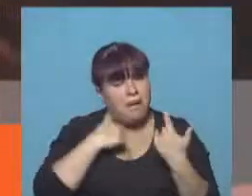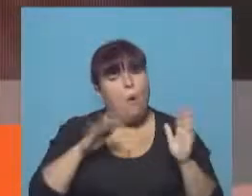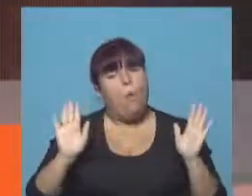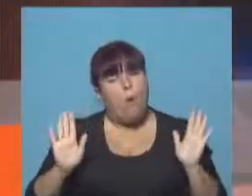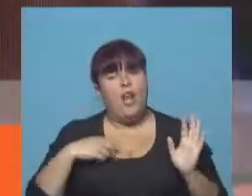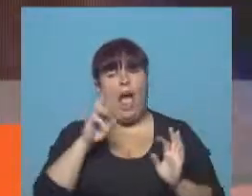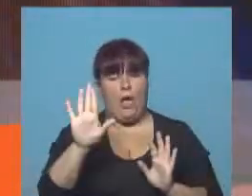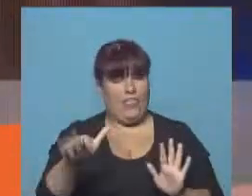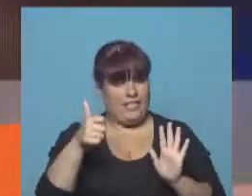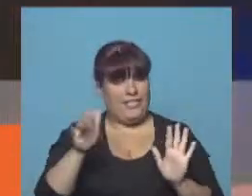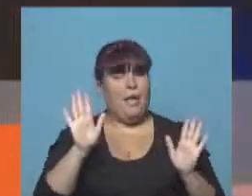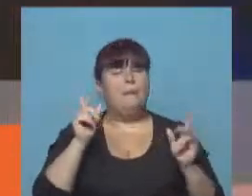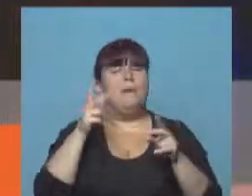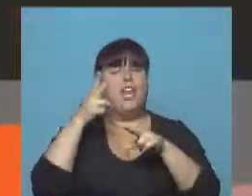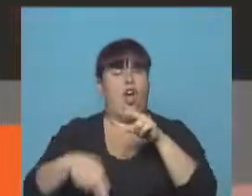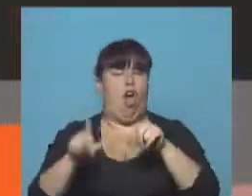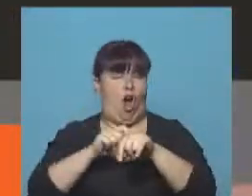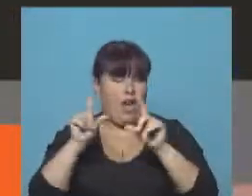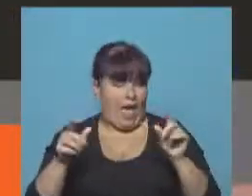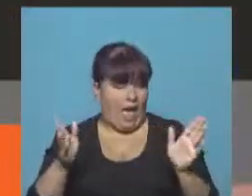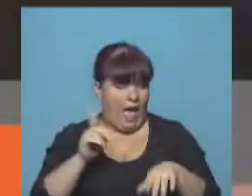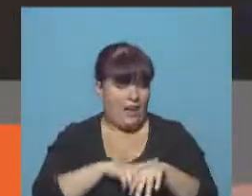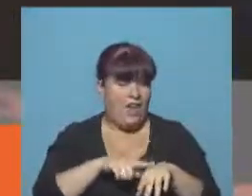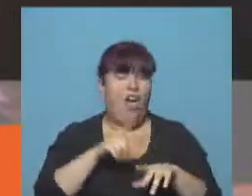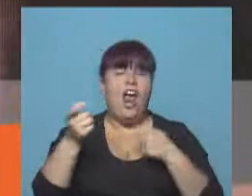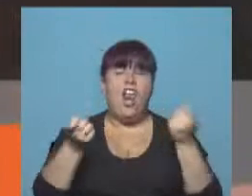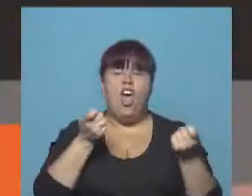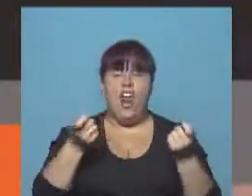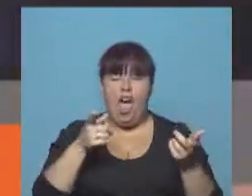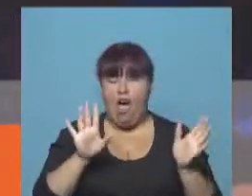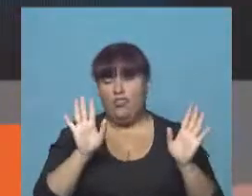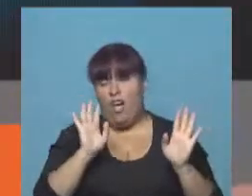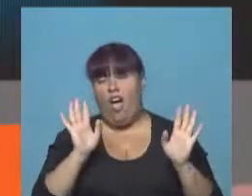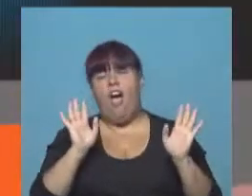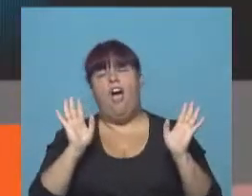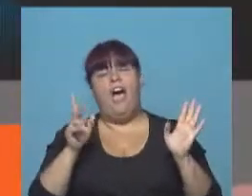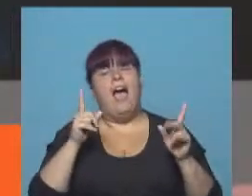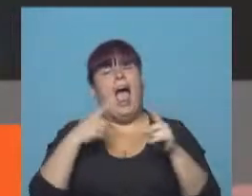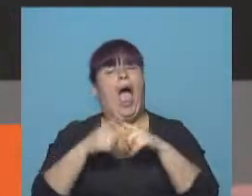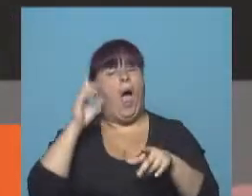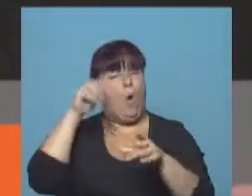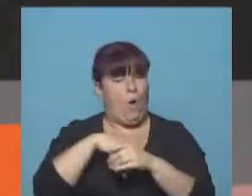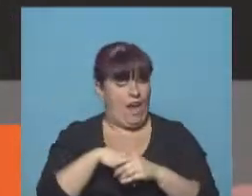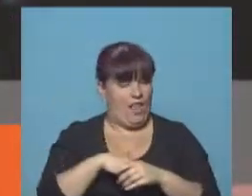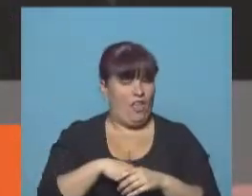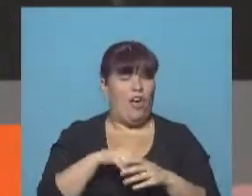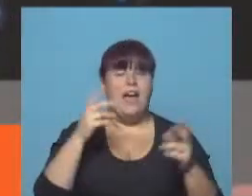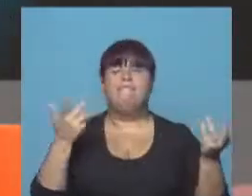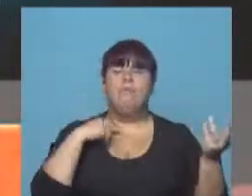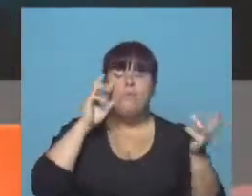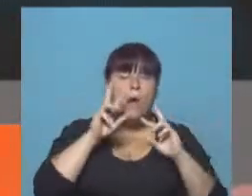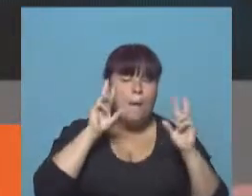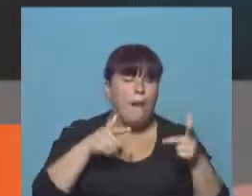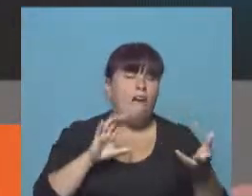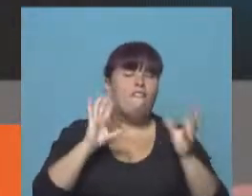bien, permitimos a los 16, pero hasta determinado horario, lo negocio en el buen sentido de la palabra, en el acuerdo, y encuentro una manera